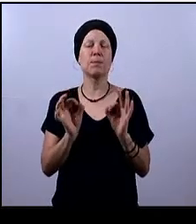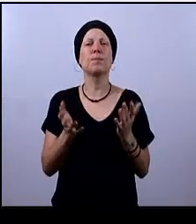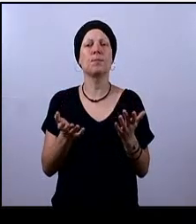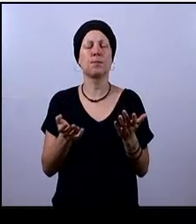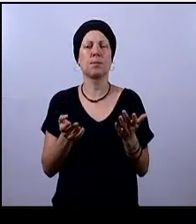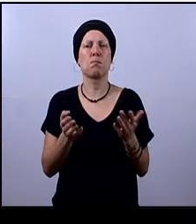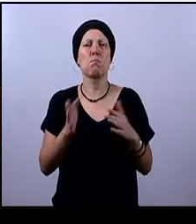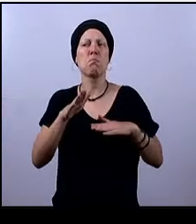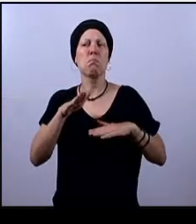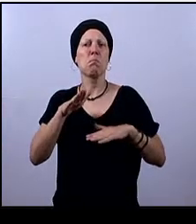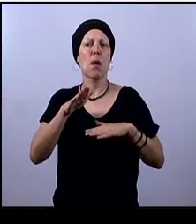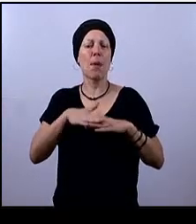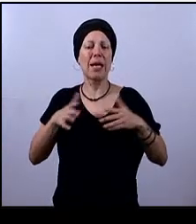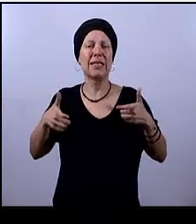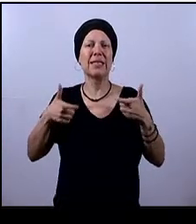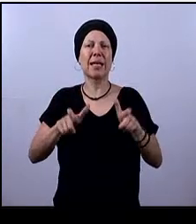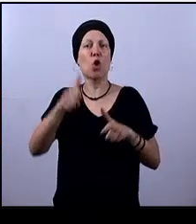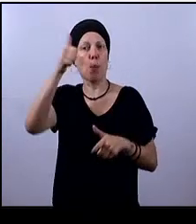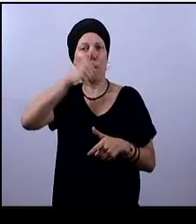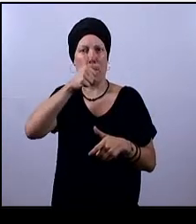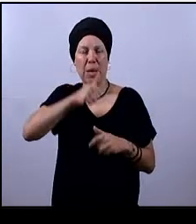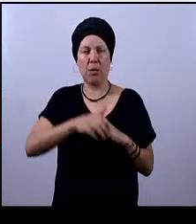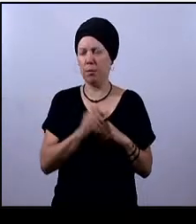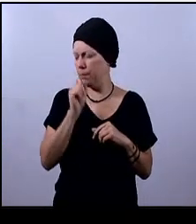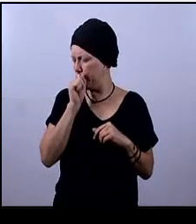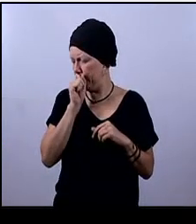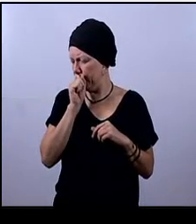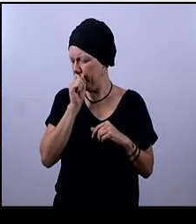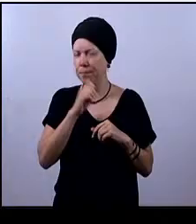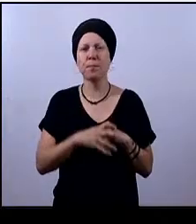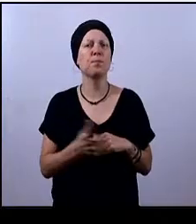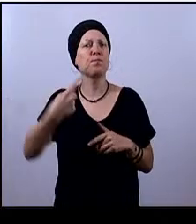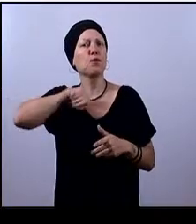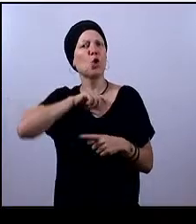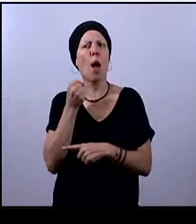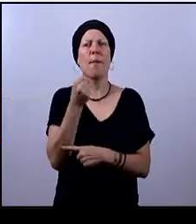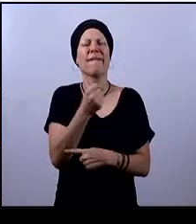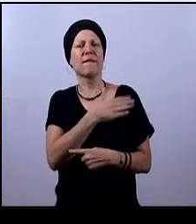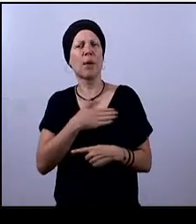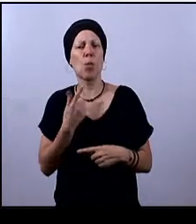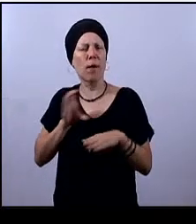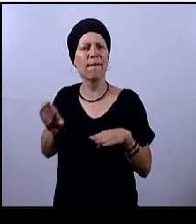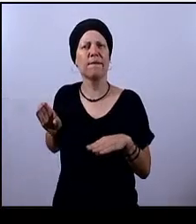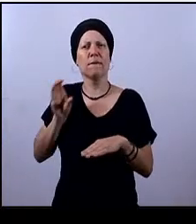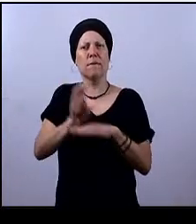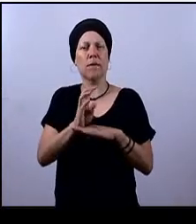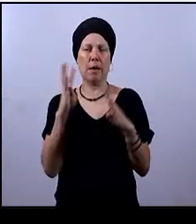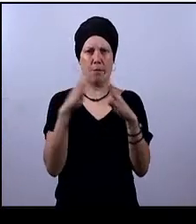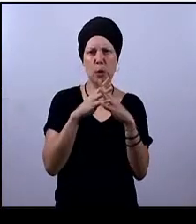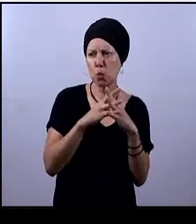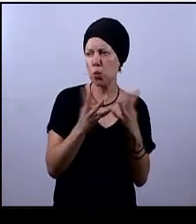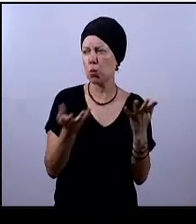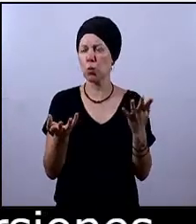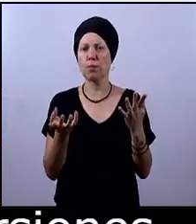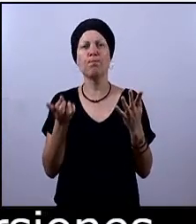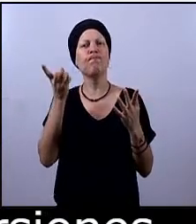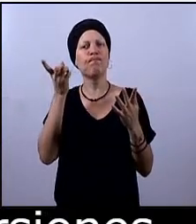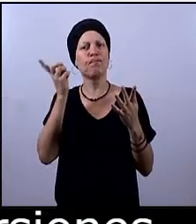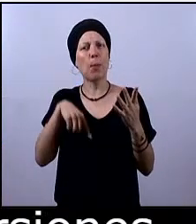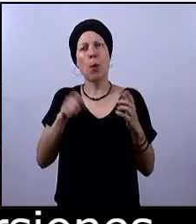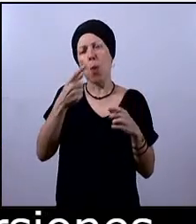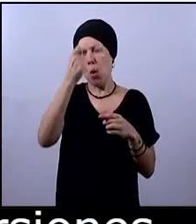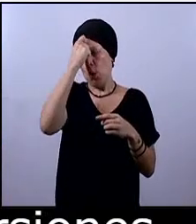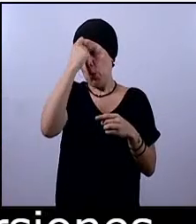específica para el sector del vino, con la que queremos apoyar las inversiones en infraestructura y